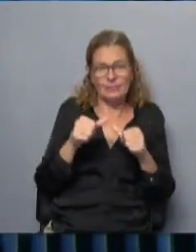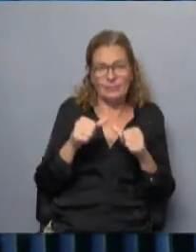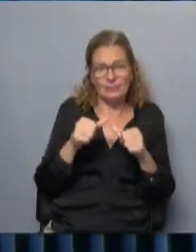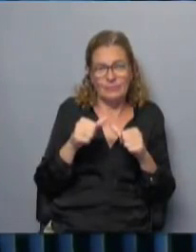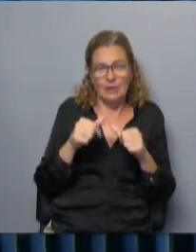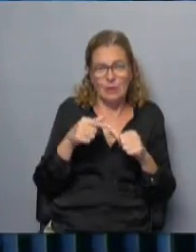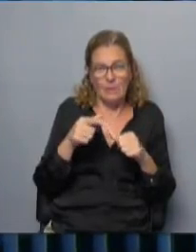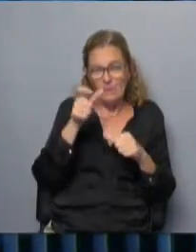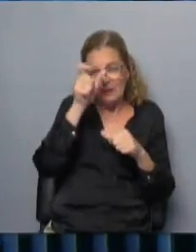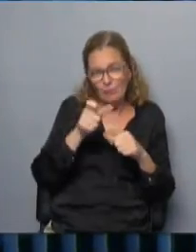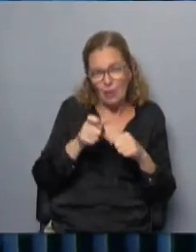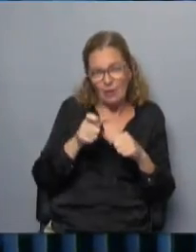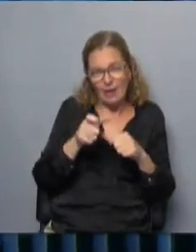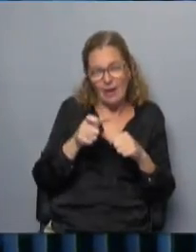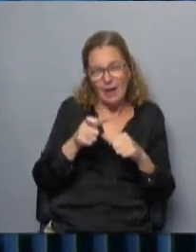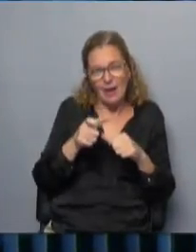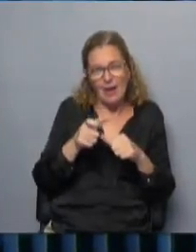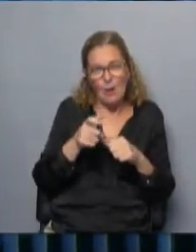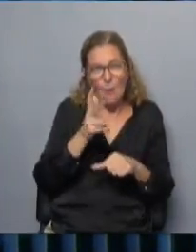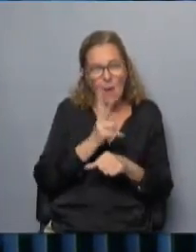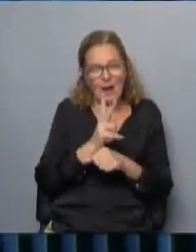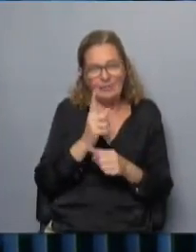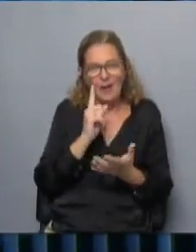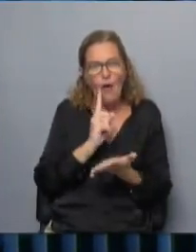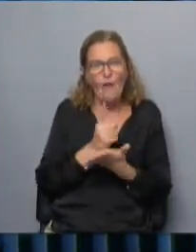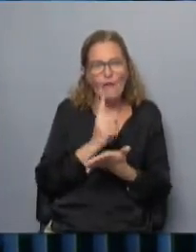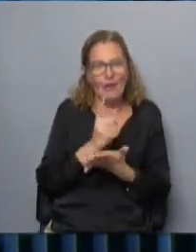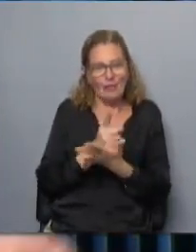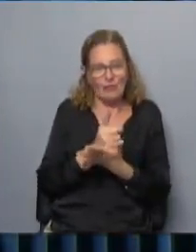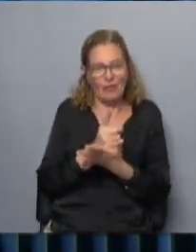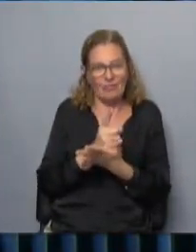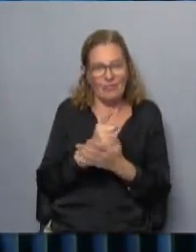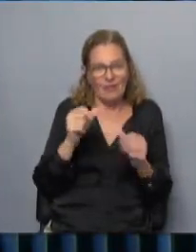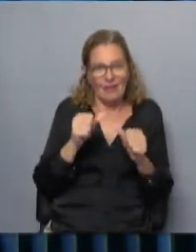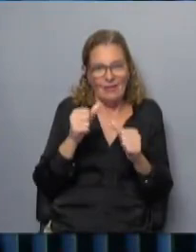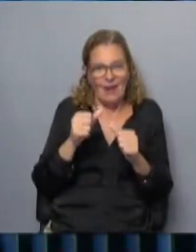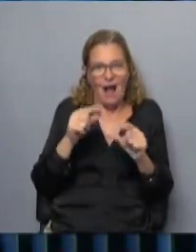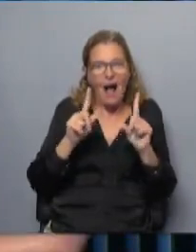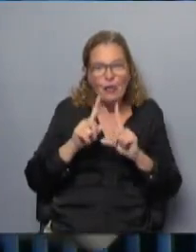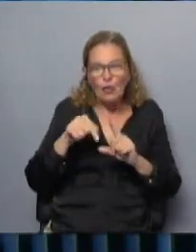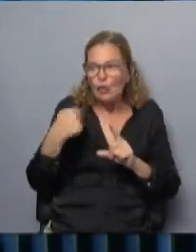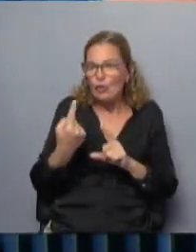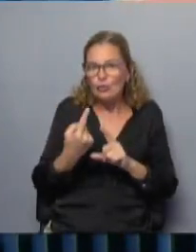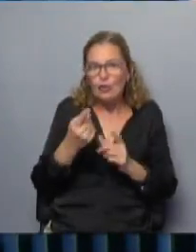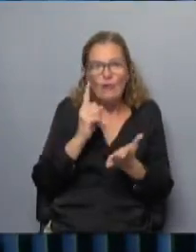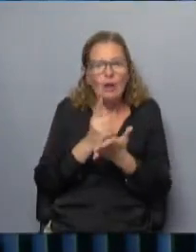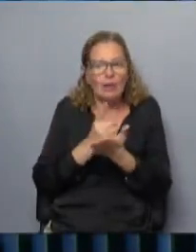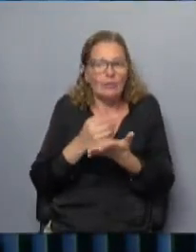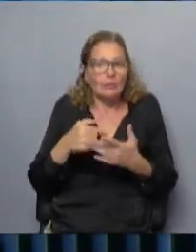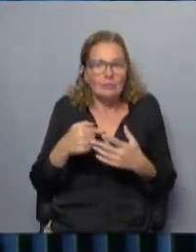humanización del ser humano tiene la obligación de hacer algo con otros estamos ligadas a él